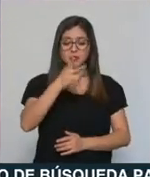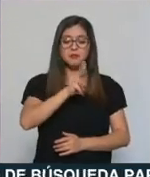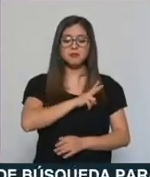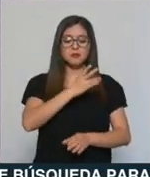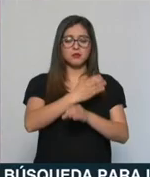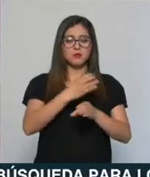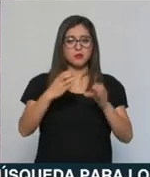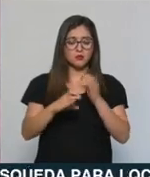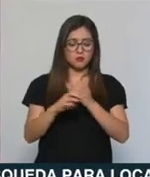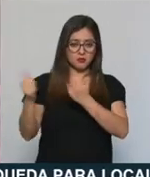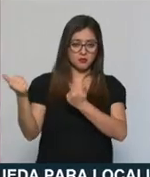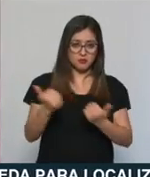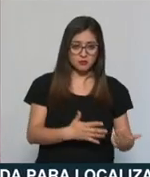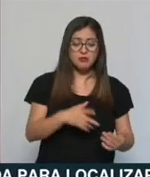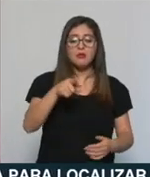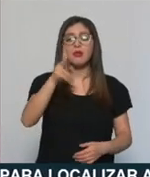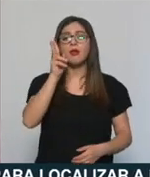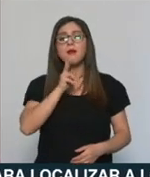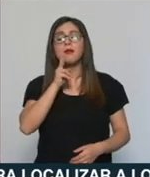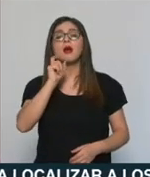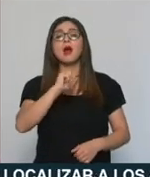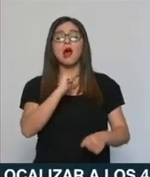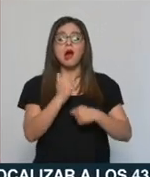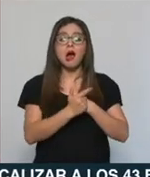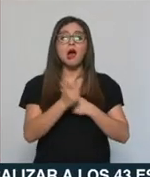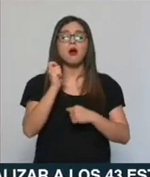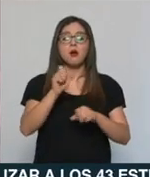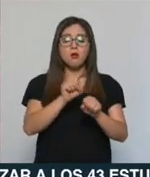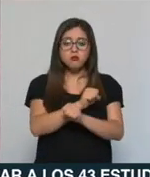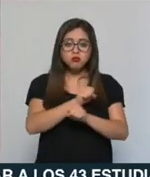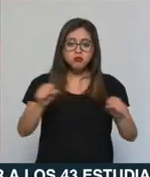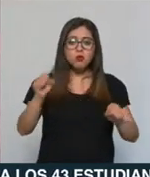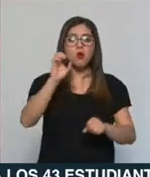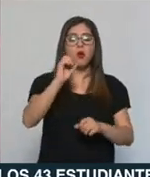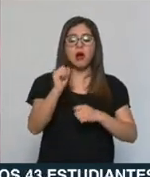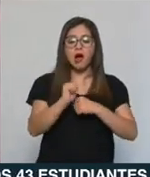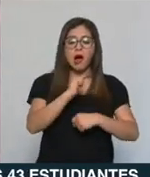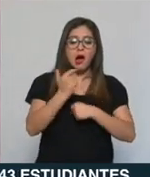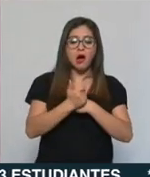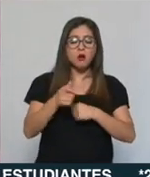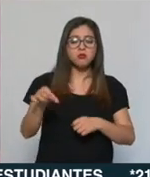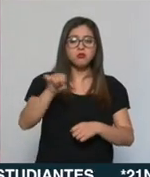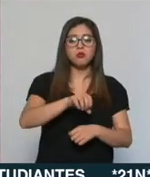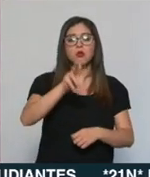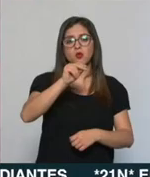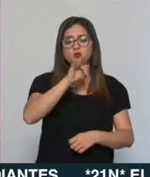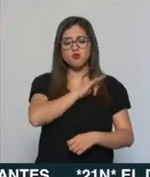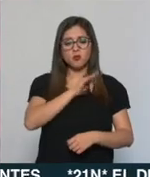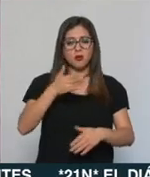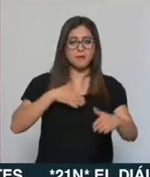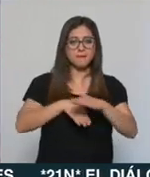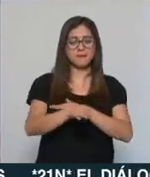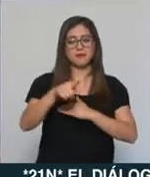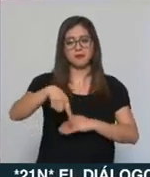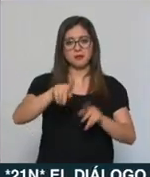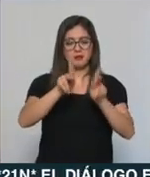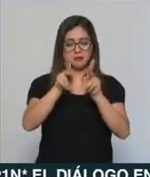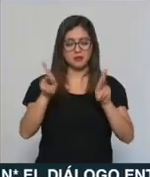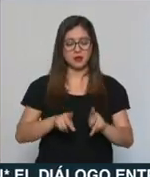artículos personales. Aquí nos revisan si traemos algún material explosivo, alguna sustancia que pueda ser prohibida ingresar al Palacio Nacional.